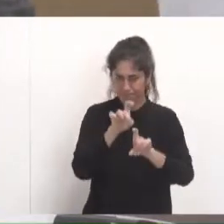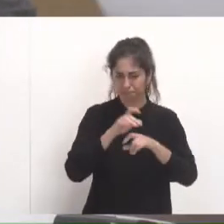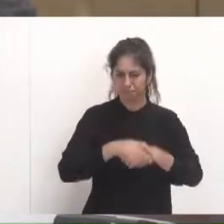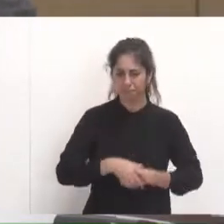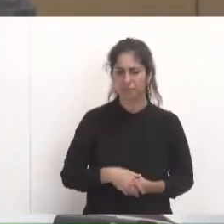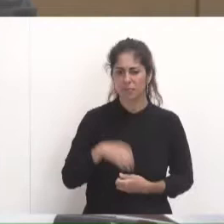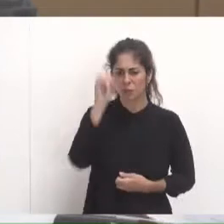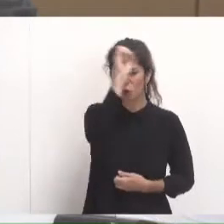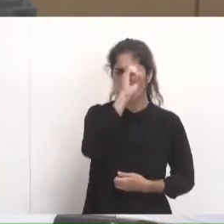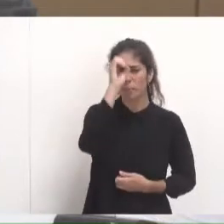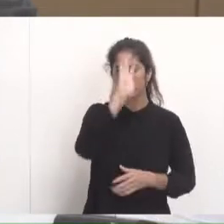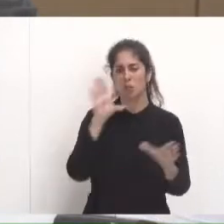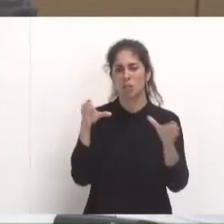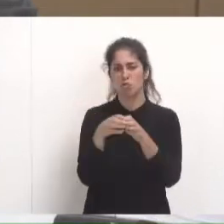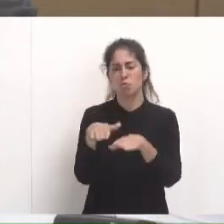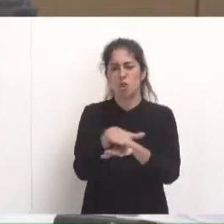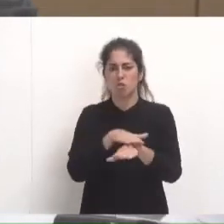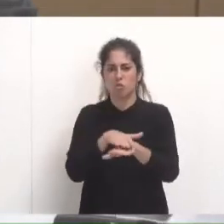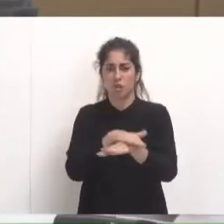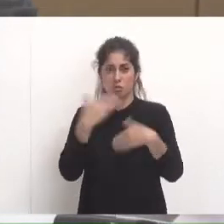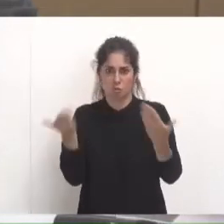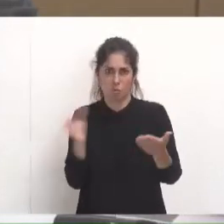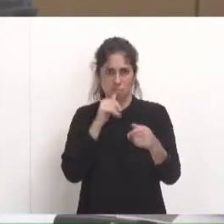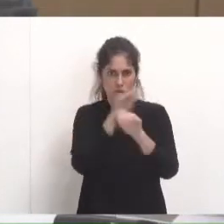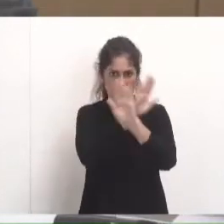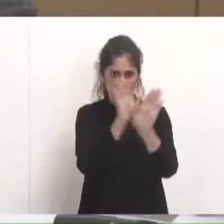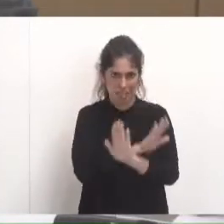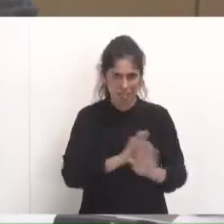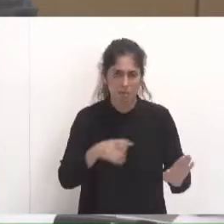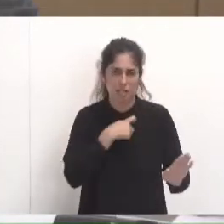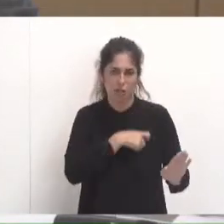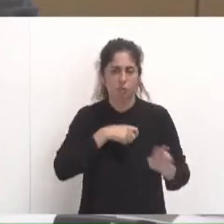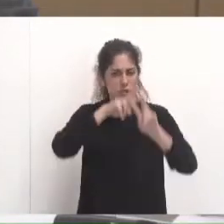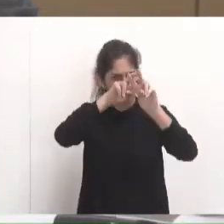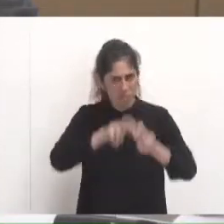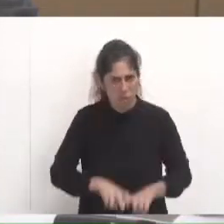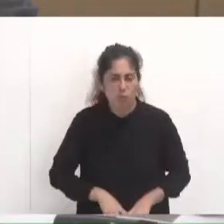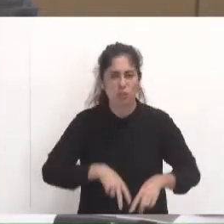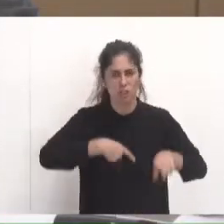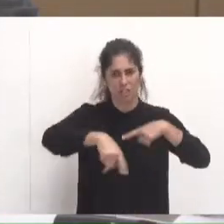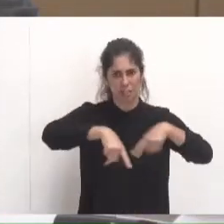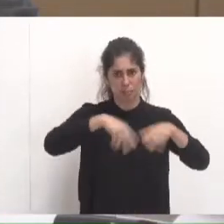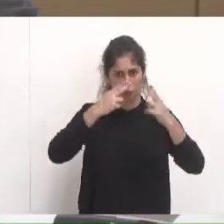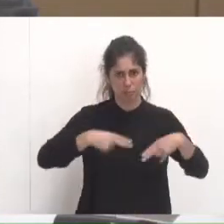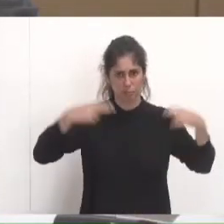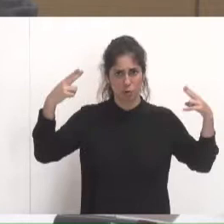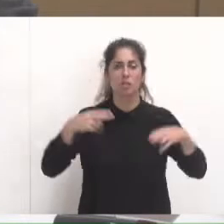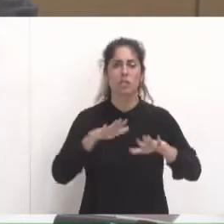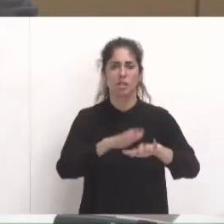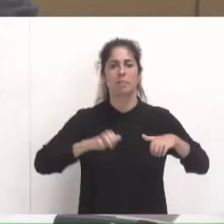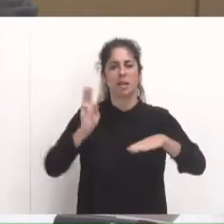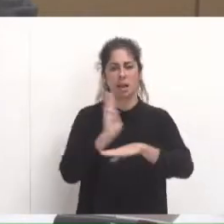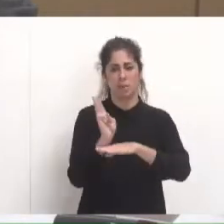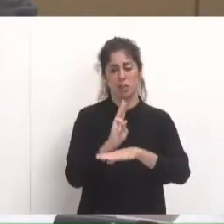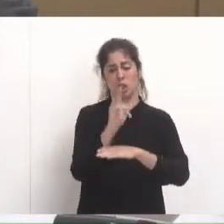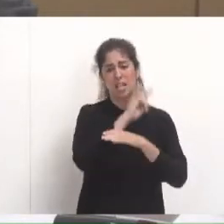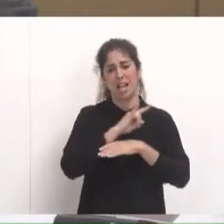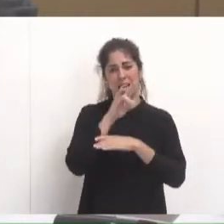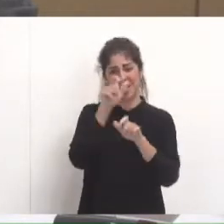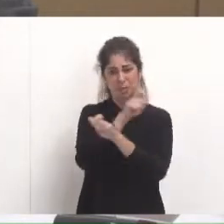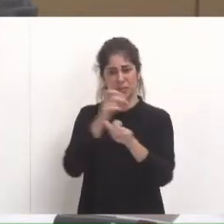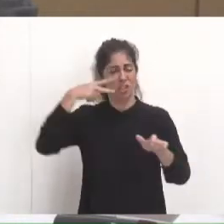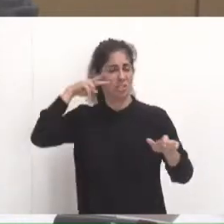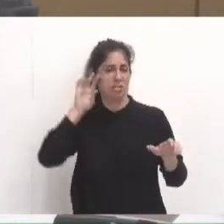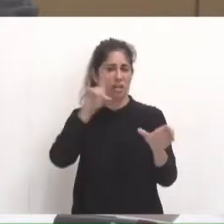opina el Grupo de Gobierno sobre el dictamen de la Comisión de Estudios del Transporte Público del Parlamento de Canarias, conformada por 18 expertos que ponen en